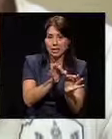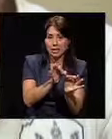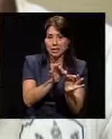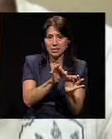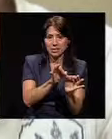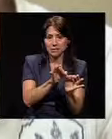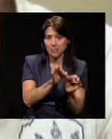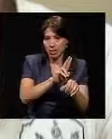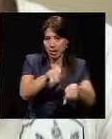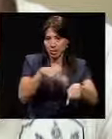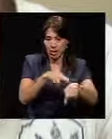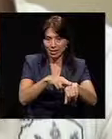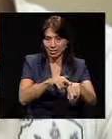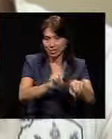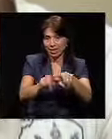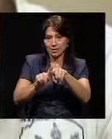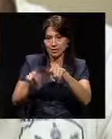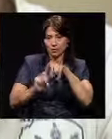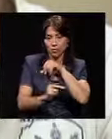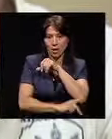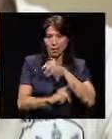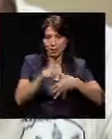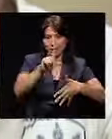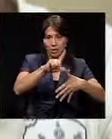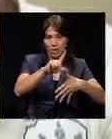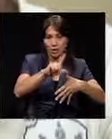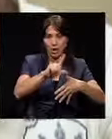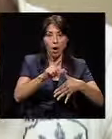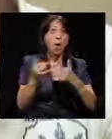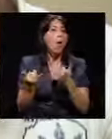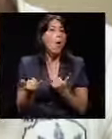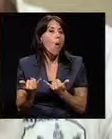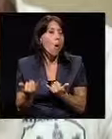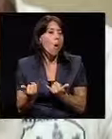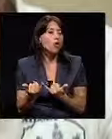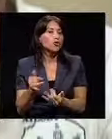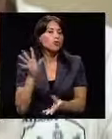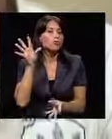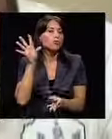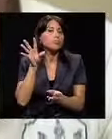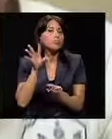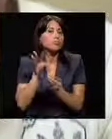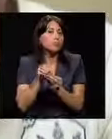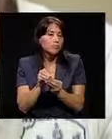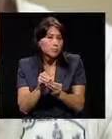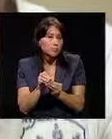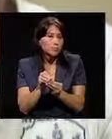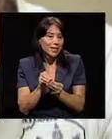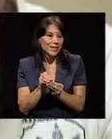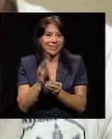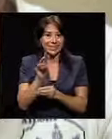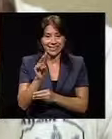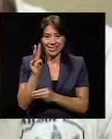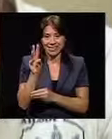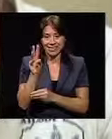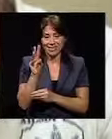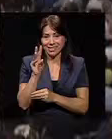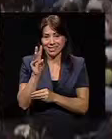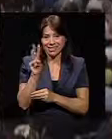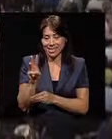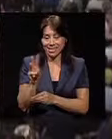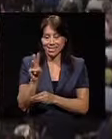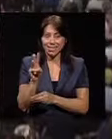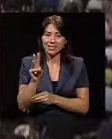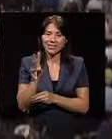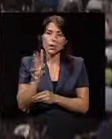intérpretes nacionales de distintos países de Latinoamérica y hoy ya tenemos 16 asociaciones de intérpretes en